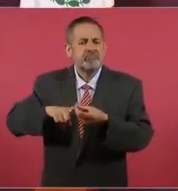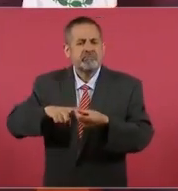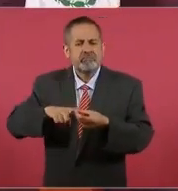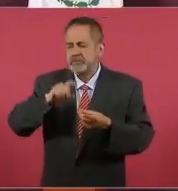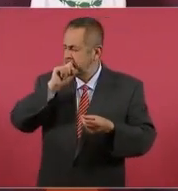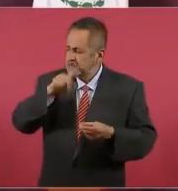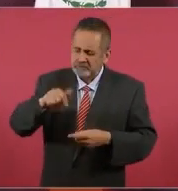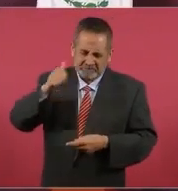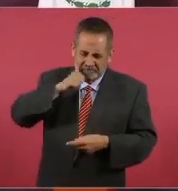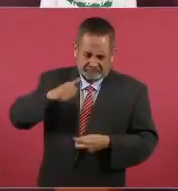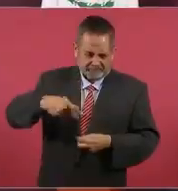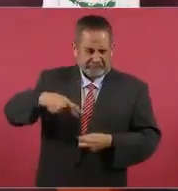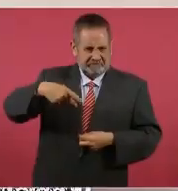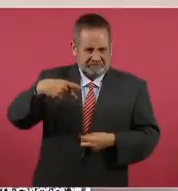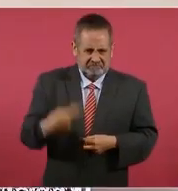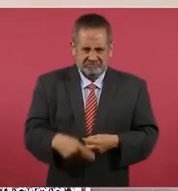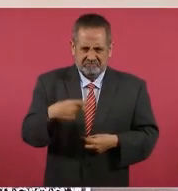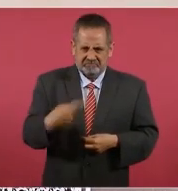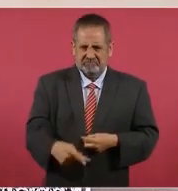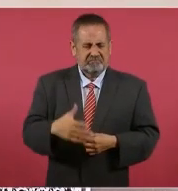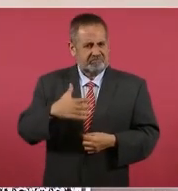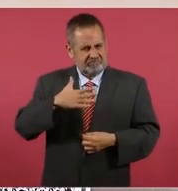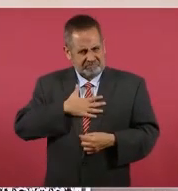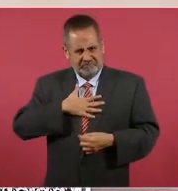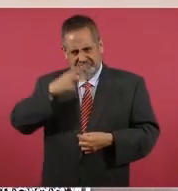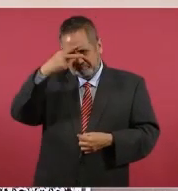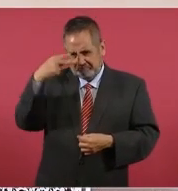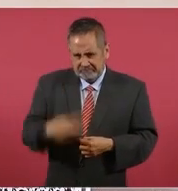siempre sea el nuestro.